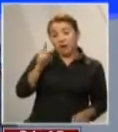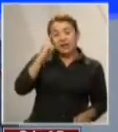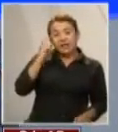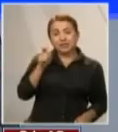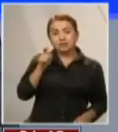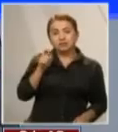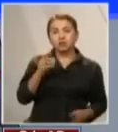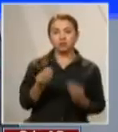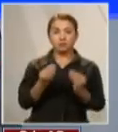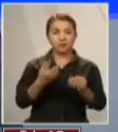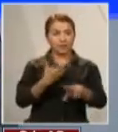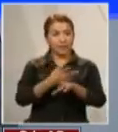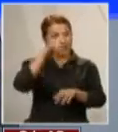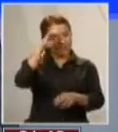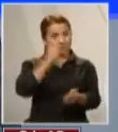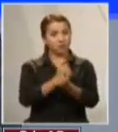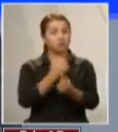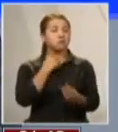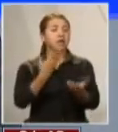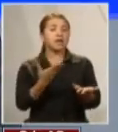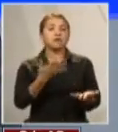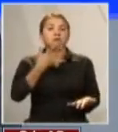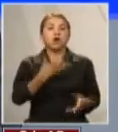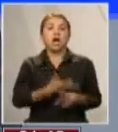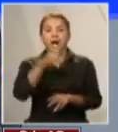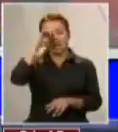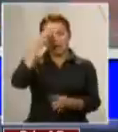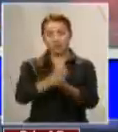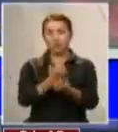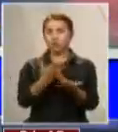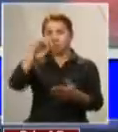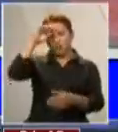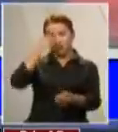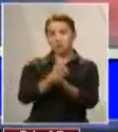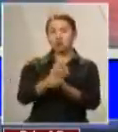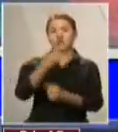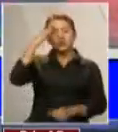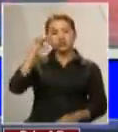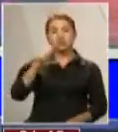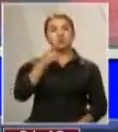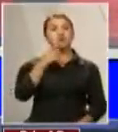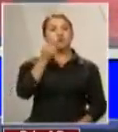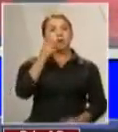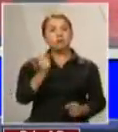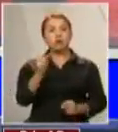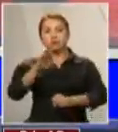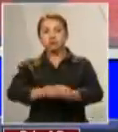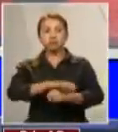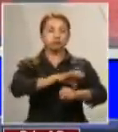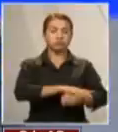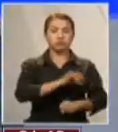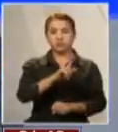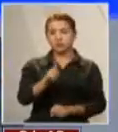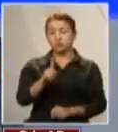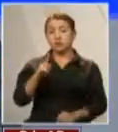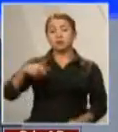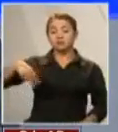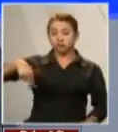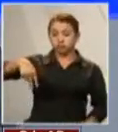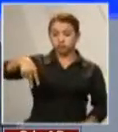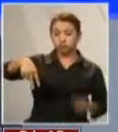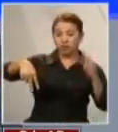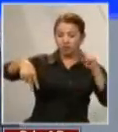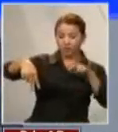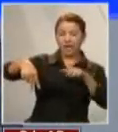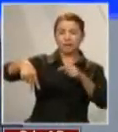para eso existen carabineros. Po. O sea, ¿para qué existen carabineros? ¿Y cómo carabinero sabe cuál puede llegar a tener una carabinero es una persona pendiente? Que está en la calle, que tiene información,